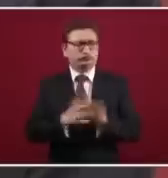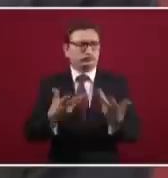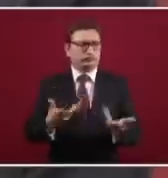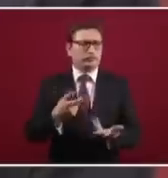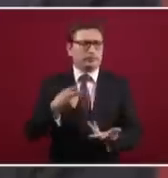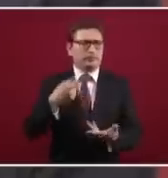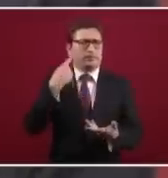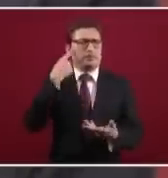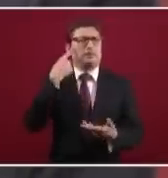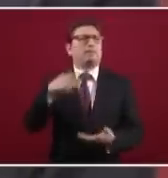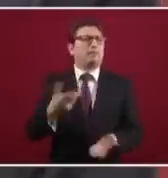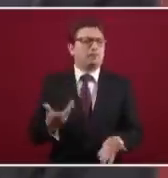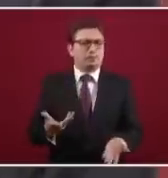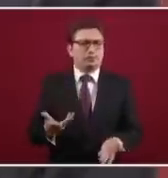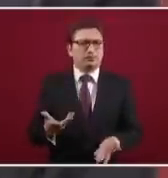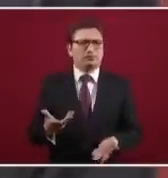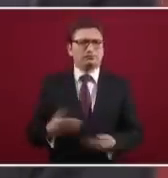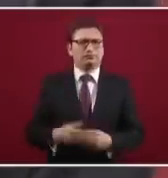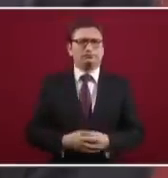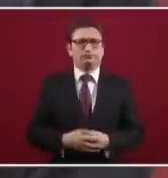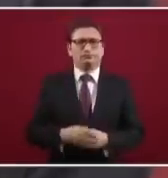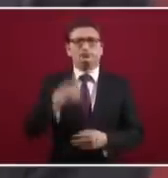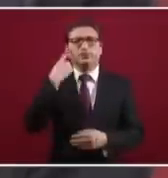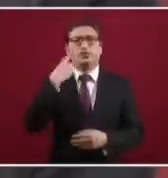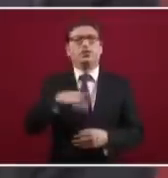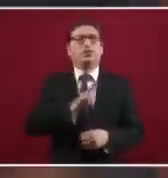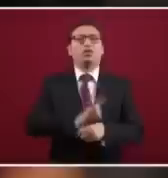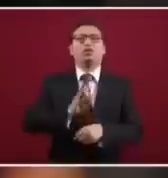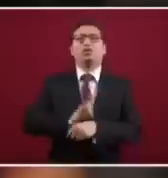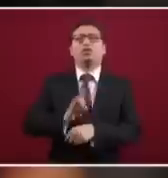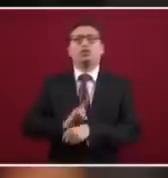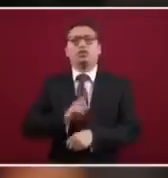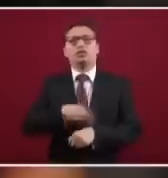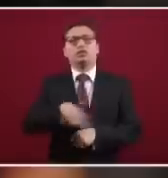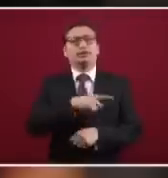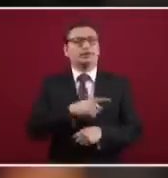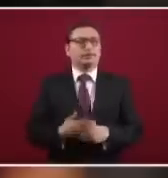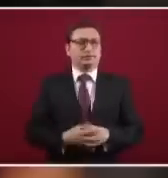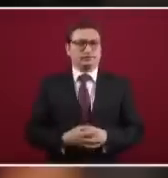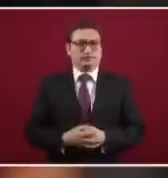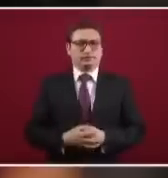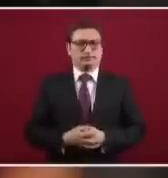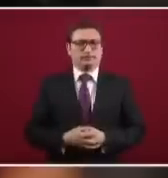Entonces, ¿para qué? Para simular.